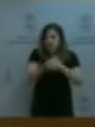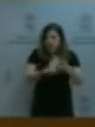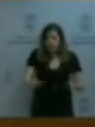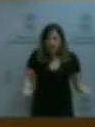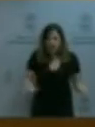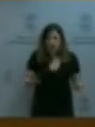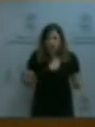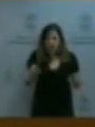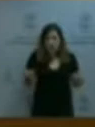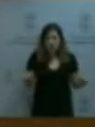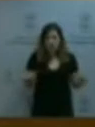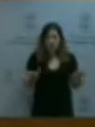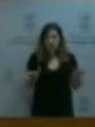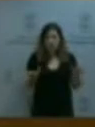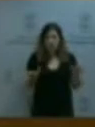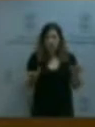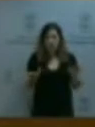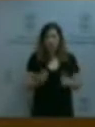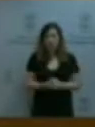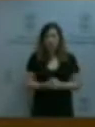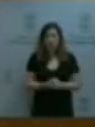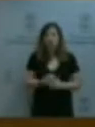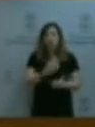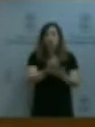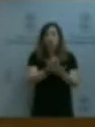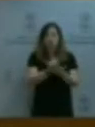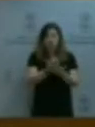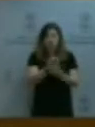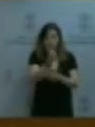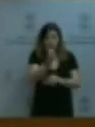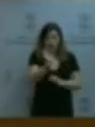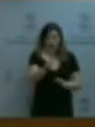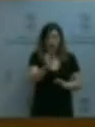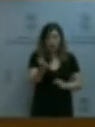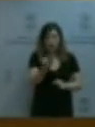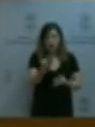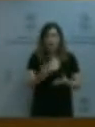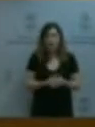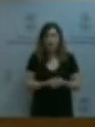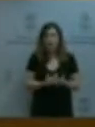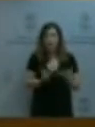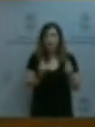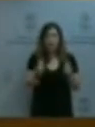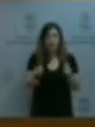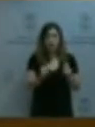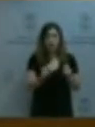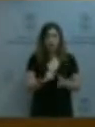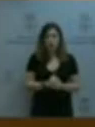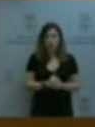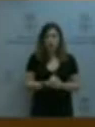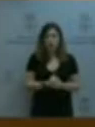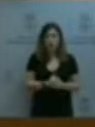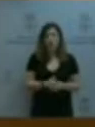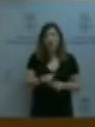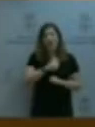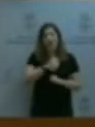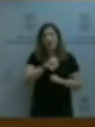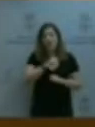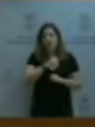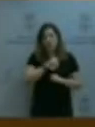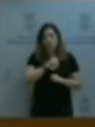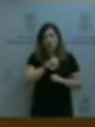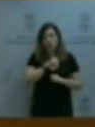y solicitar ese dinero, que no es mucho. Y que esperemos que los sucesivos ayuntamientos de izquierdas, que fueron